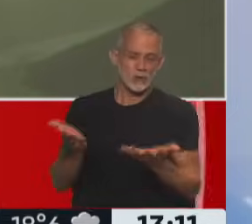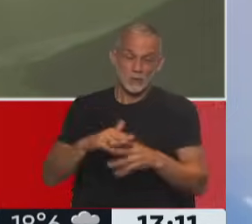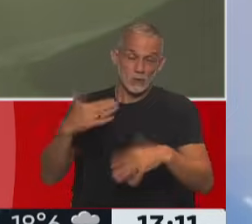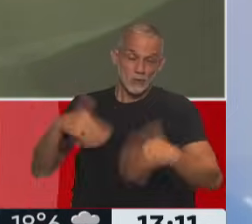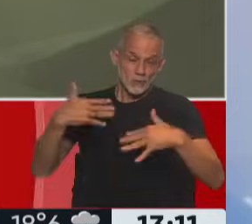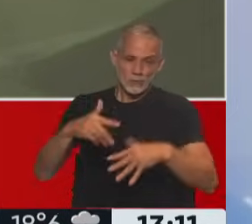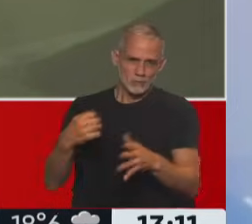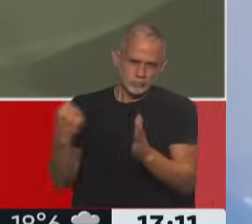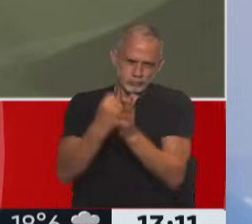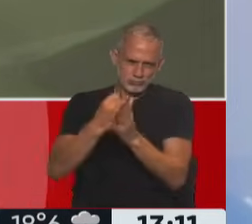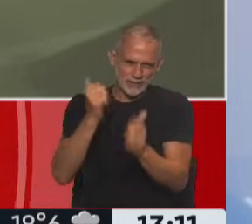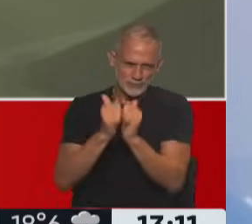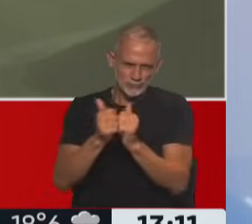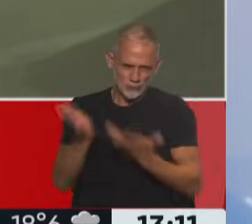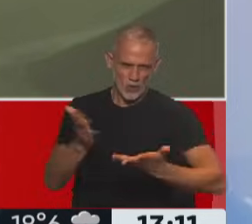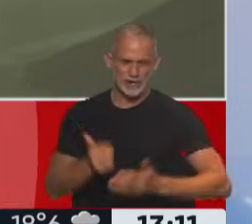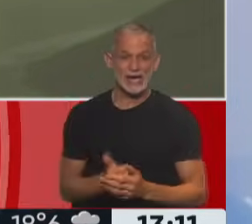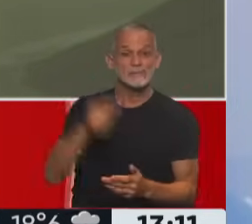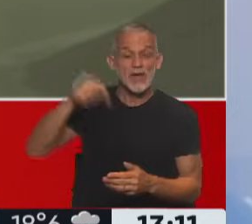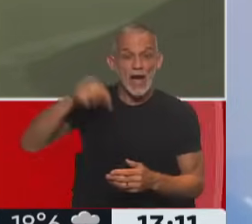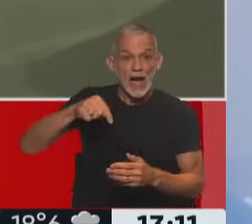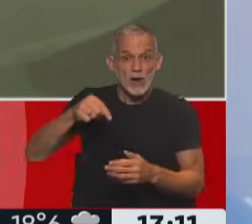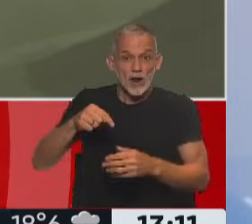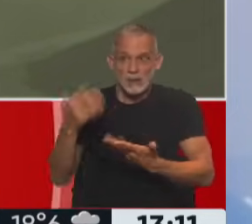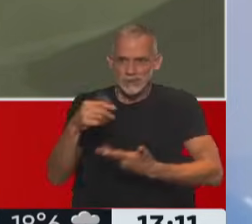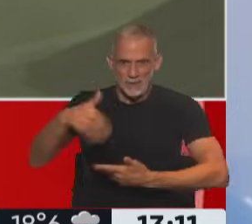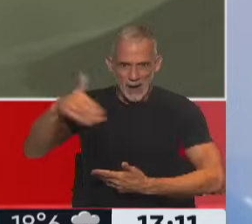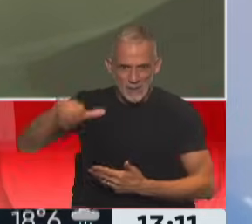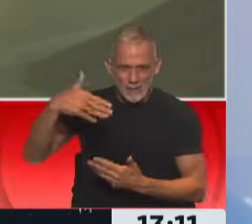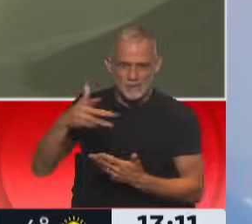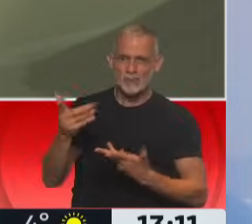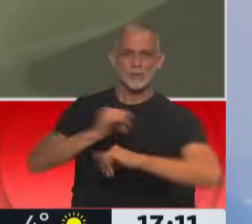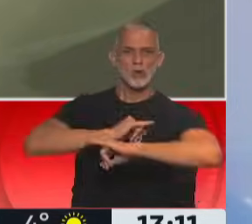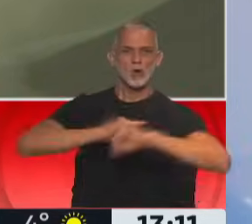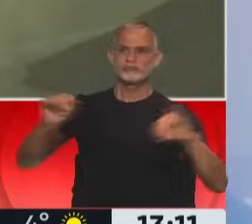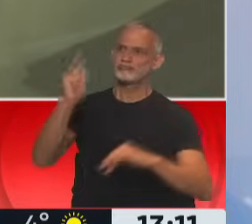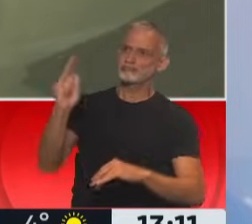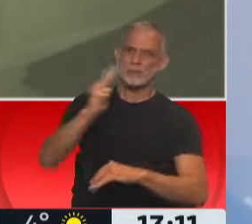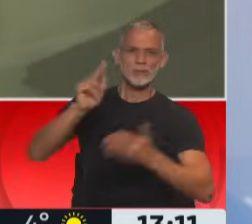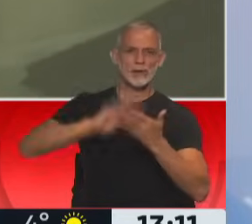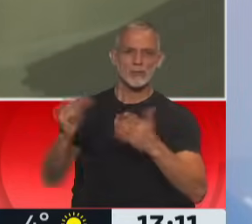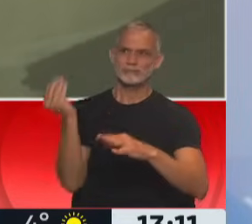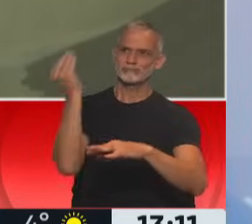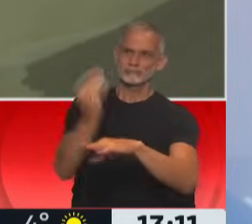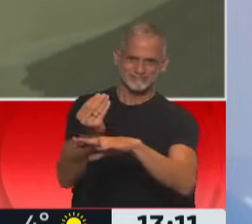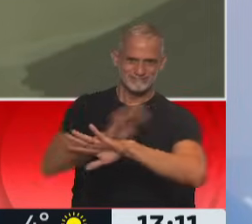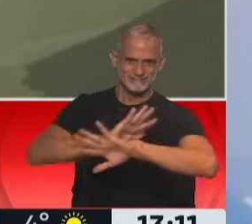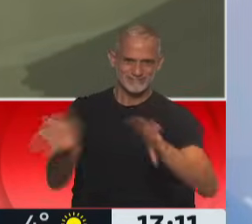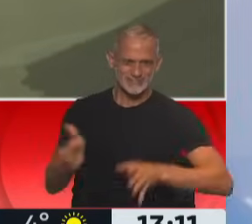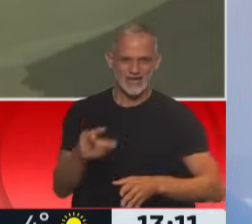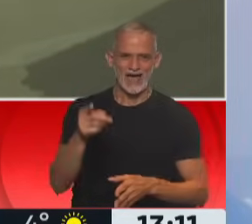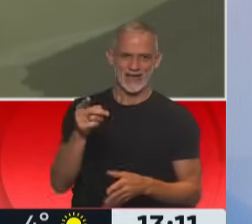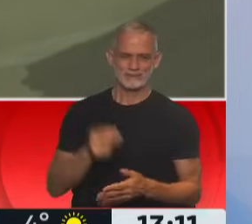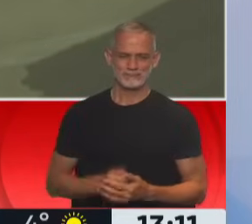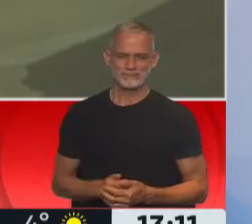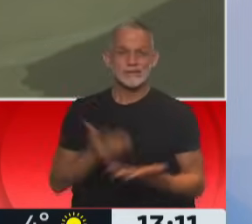histórico, porque está siendo en instantes nada más proclamado el nuevo sumo